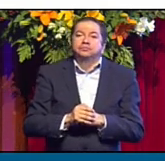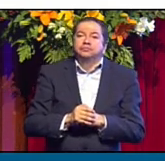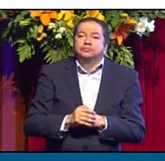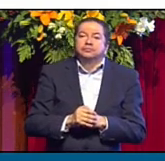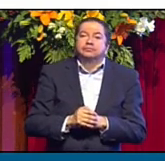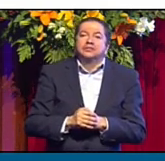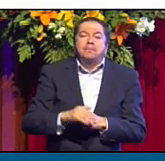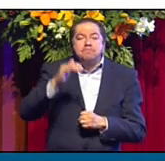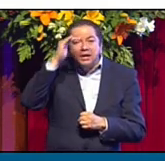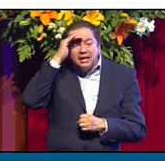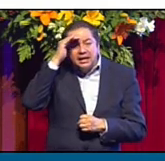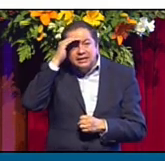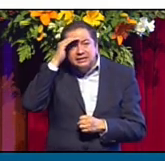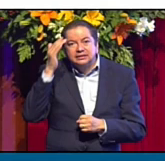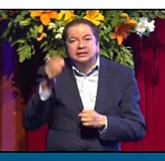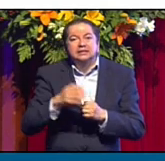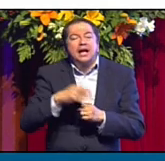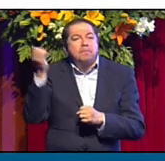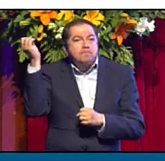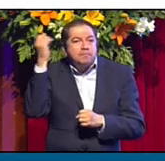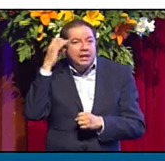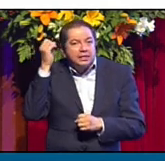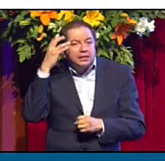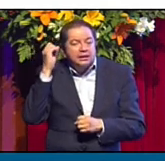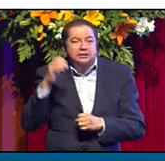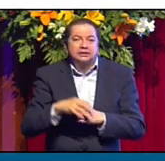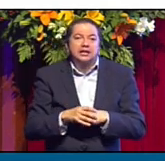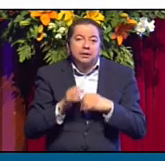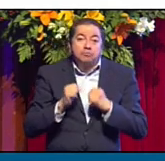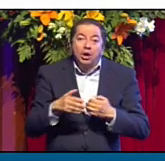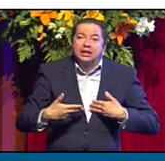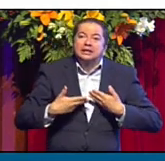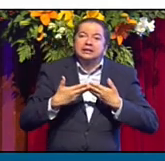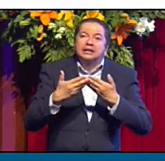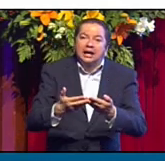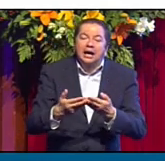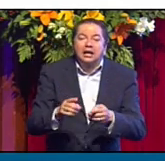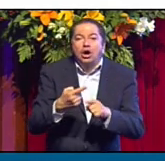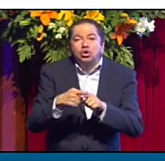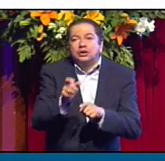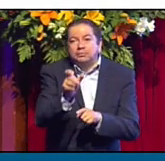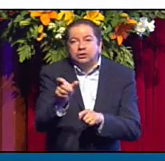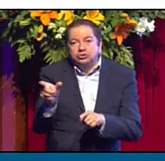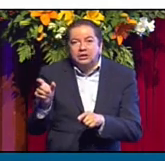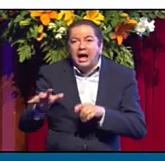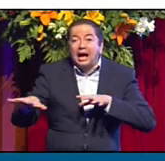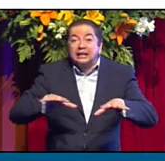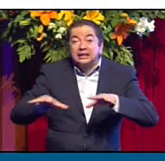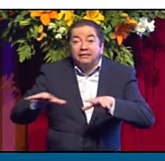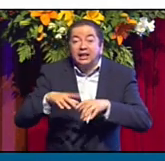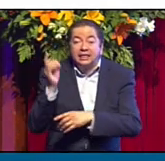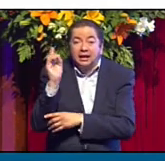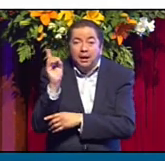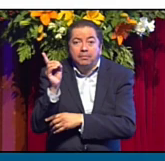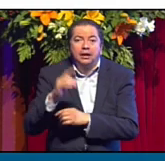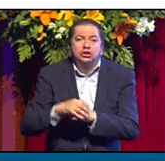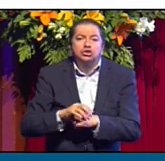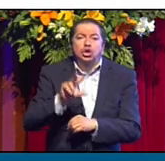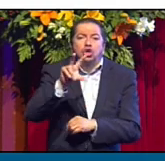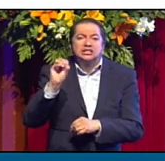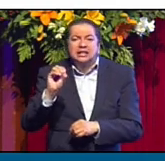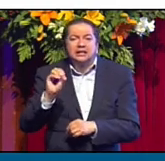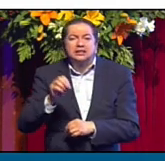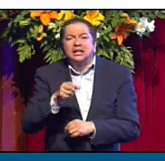esa experiencia, ese aprendizaje, lo puedan entregar efectivamente a otros. Actividades de la discapacidad, tuvimos